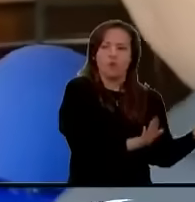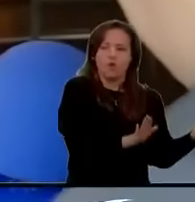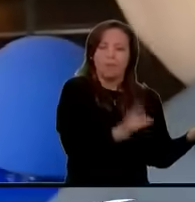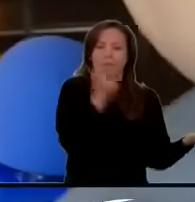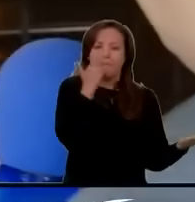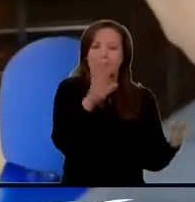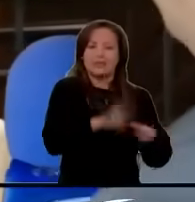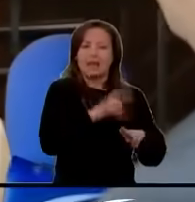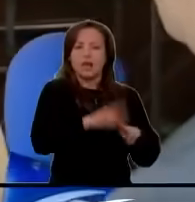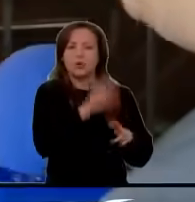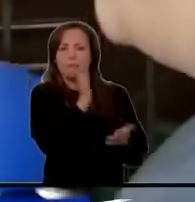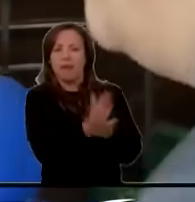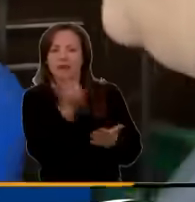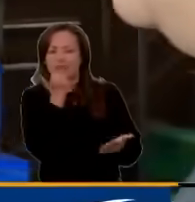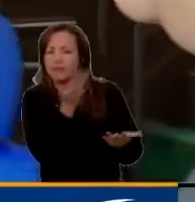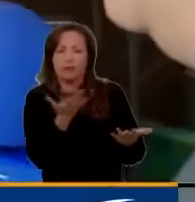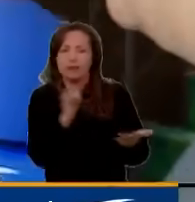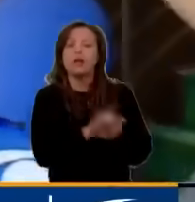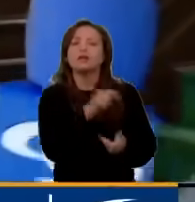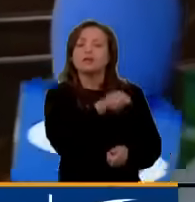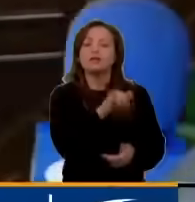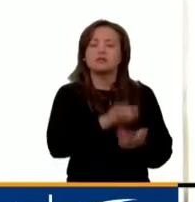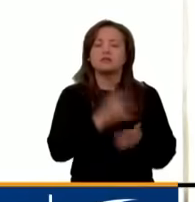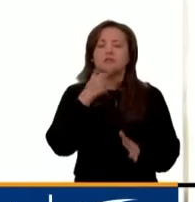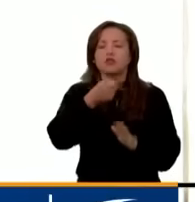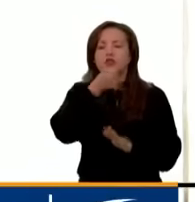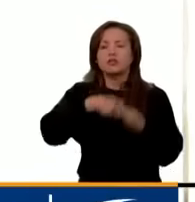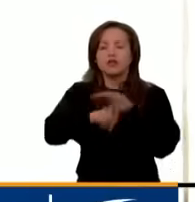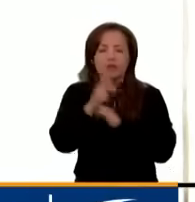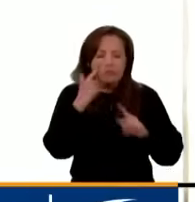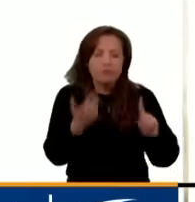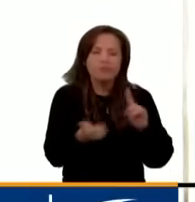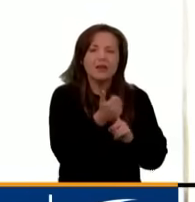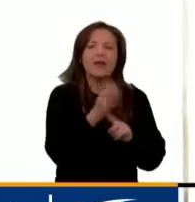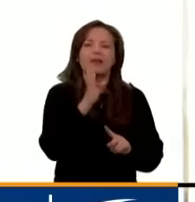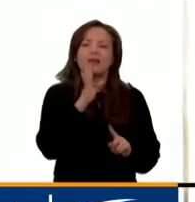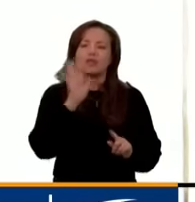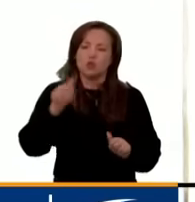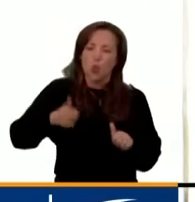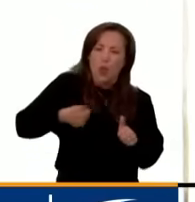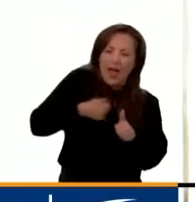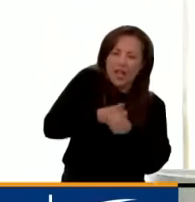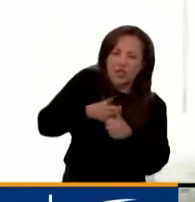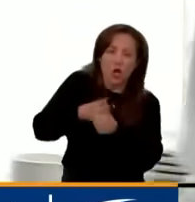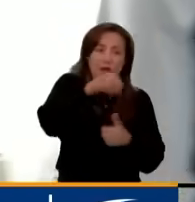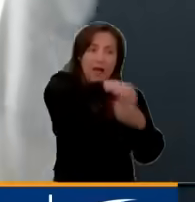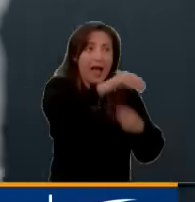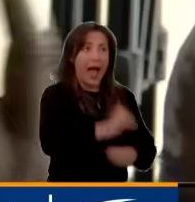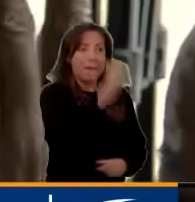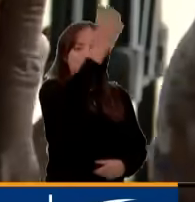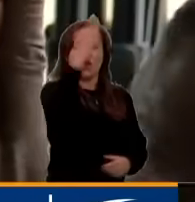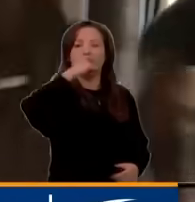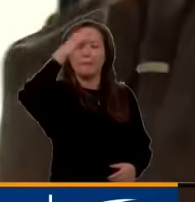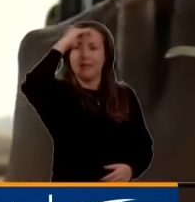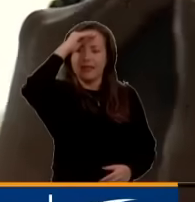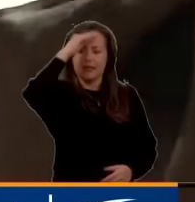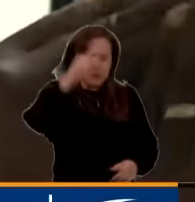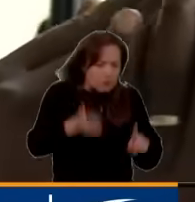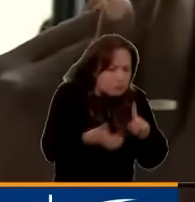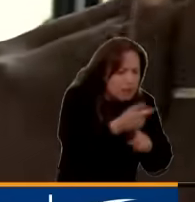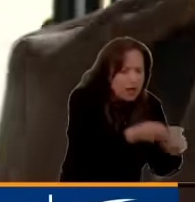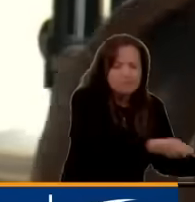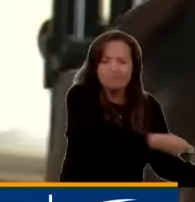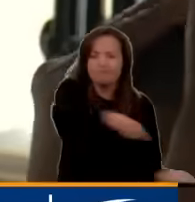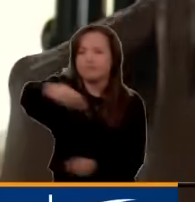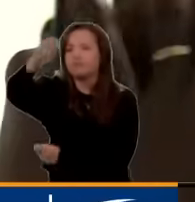según información conocida por noticias caraco la congresista fue encontrada por sus escoltas en su apartamento de Medellín y fue trasladada a un centro